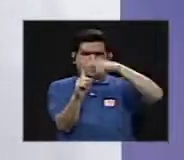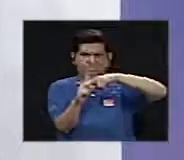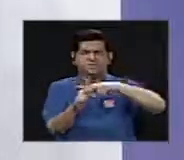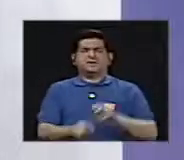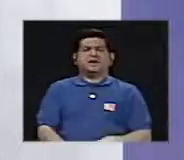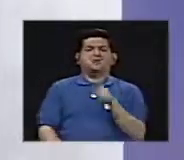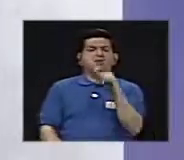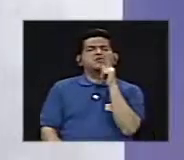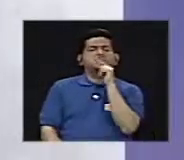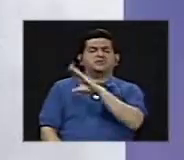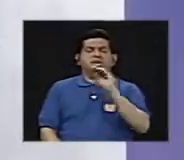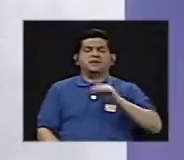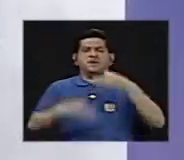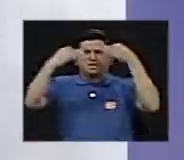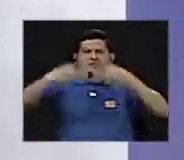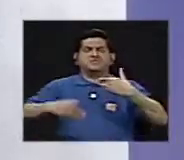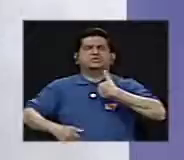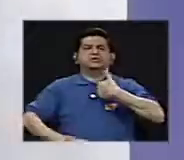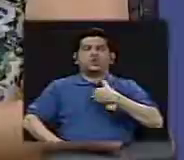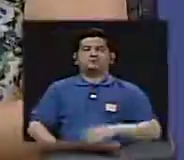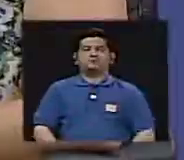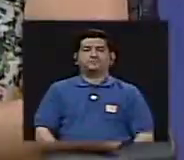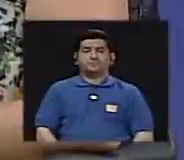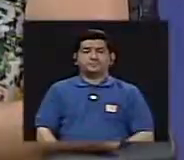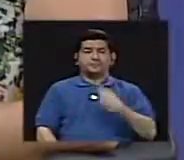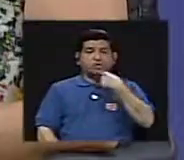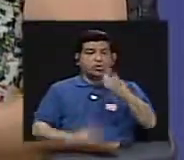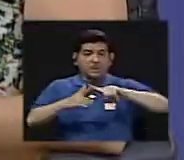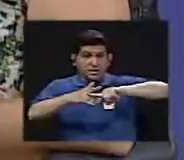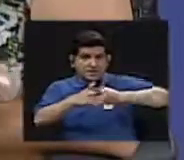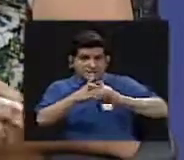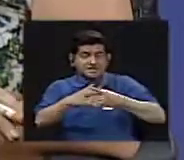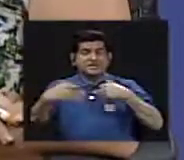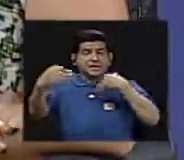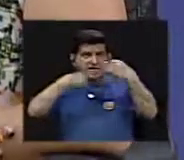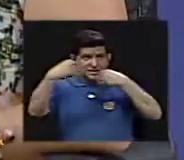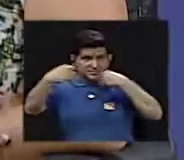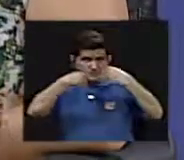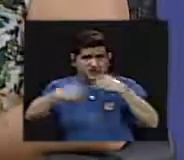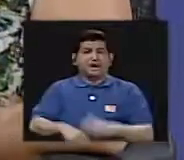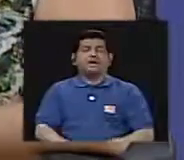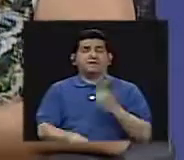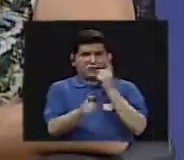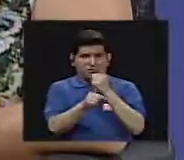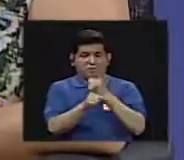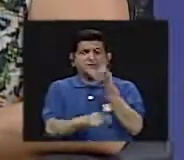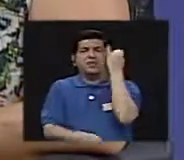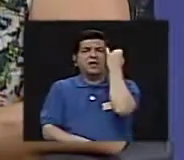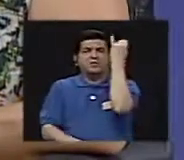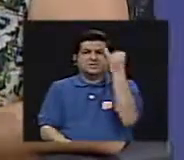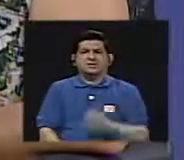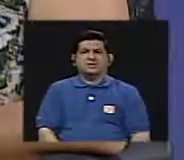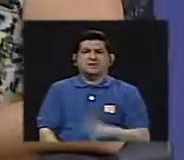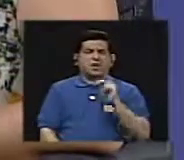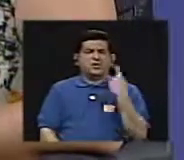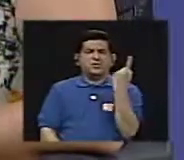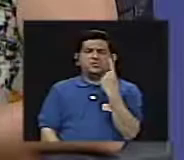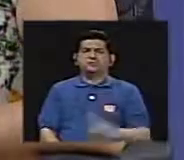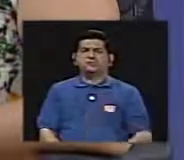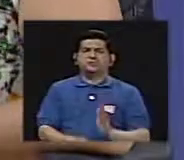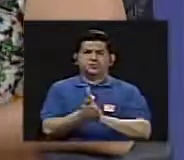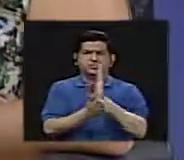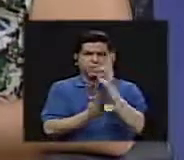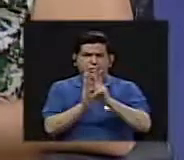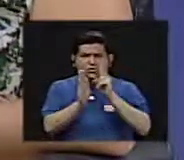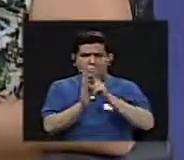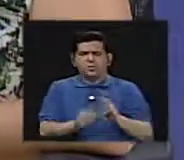de quienes son y de las decisiones que se toman. Lo que hablábamos al inicio, nos decías que efectivamente la idea, más que sea un documento de una